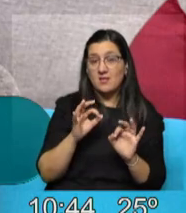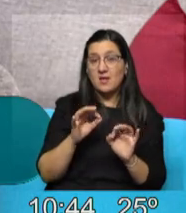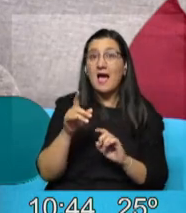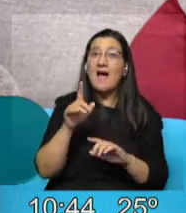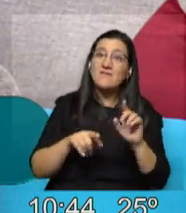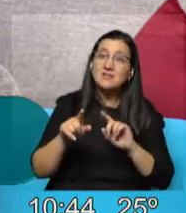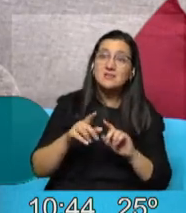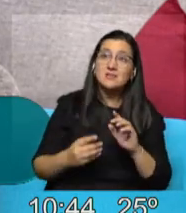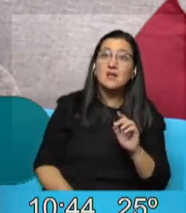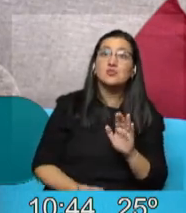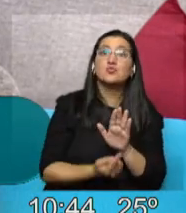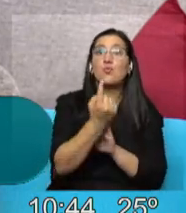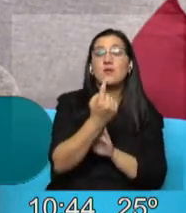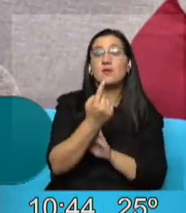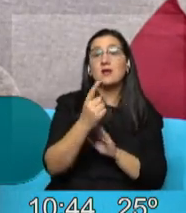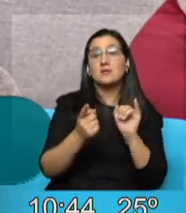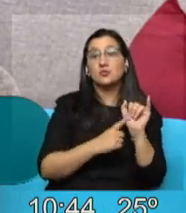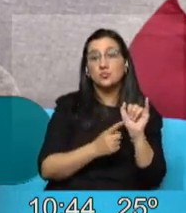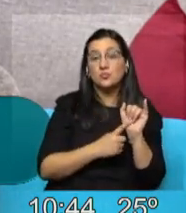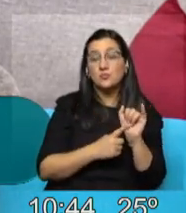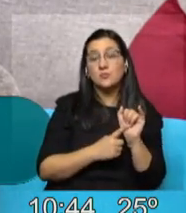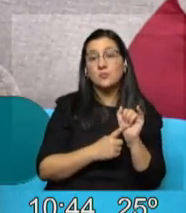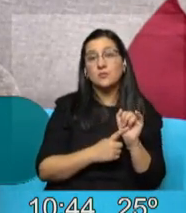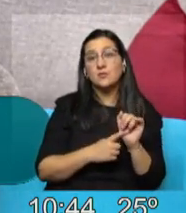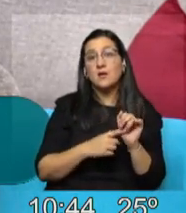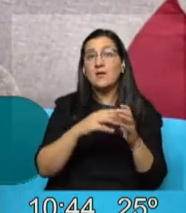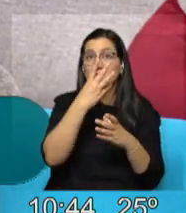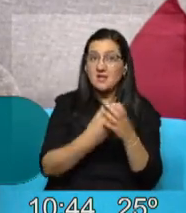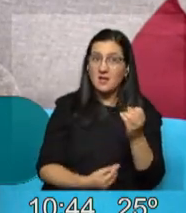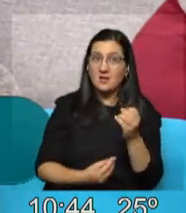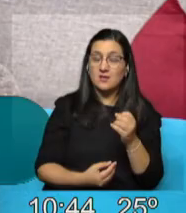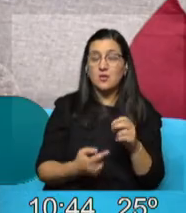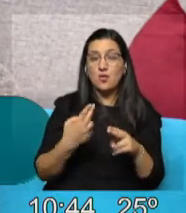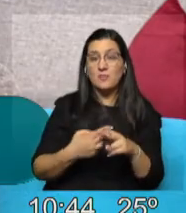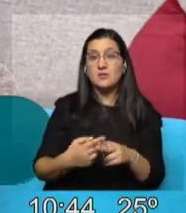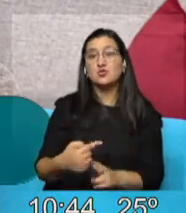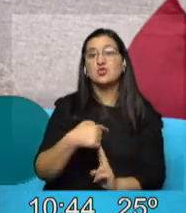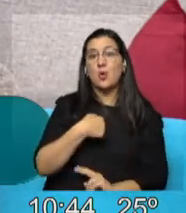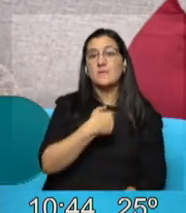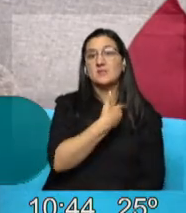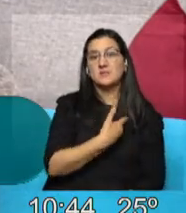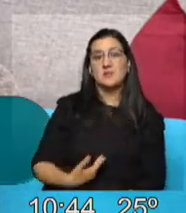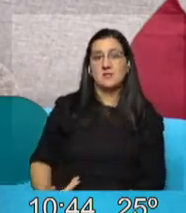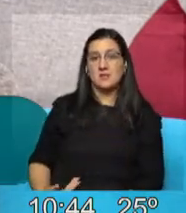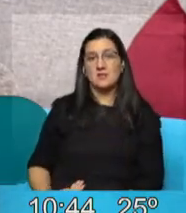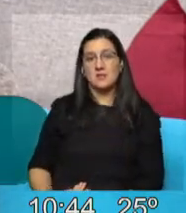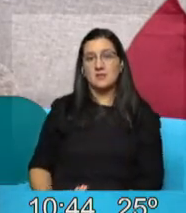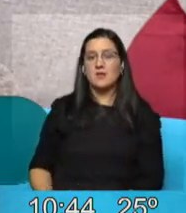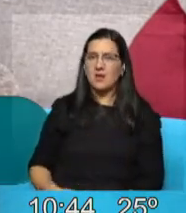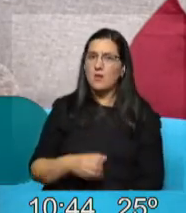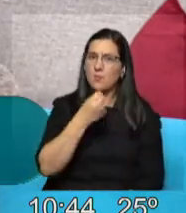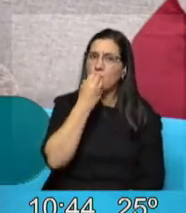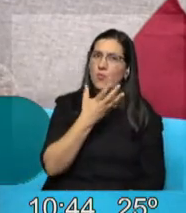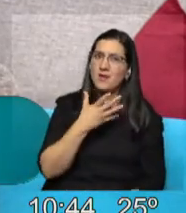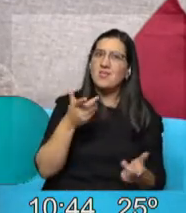cada tanto, a veces desaparece y después vuelve a aparecer. Hay que estar al tanto. Se llama Yo Presidente y es